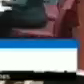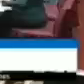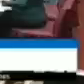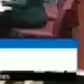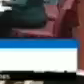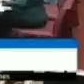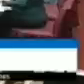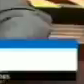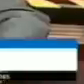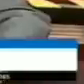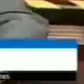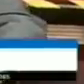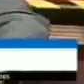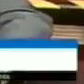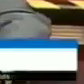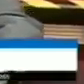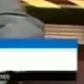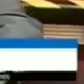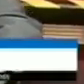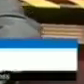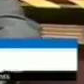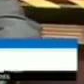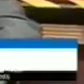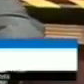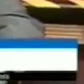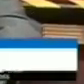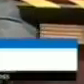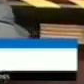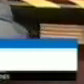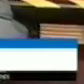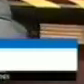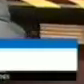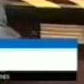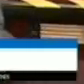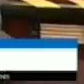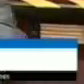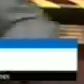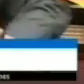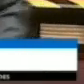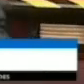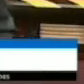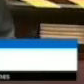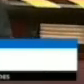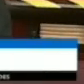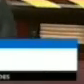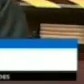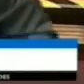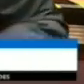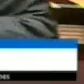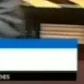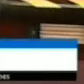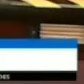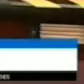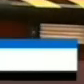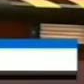Presidenta, muchas gracias. Presidenta, yo me estoy quedando bastante preocupado por lo que ha señalado el señor Salvador del